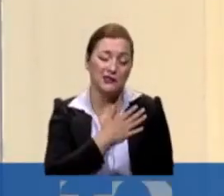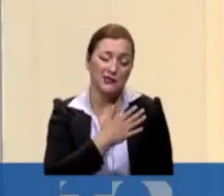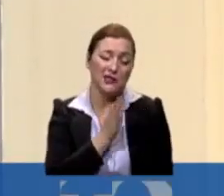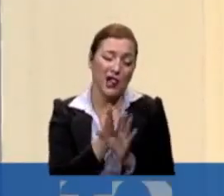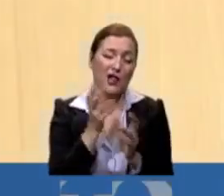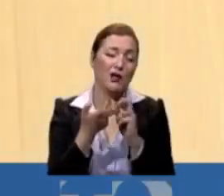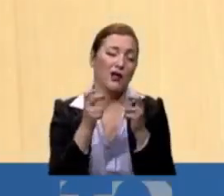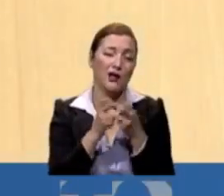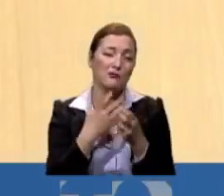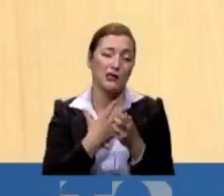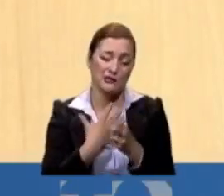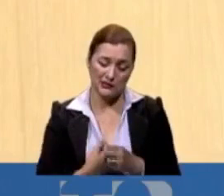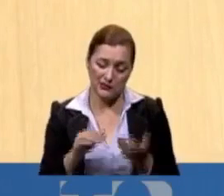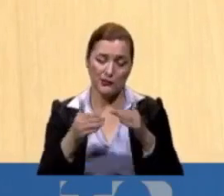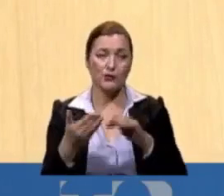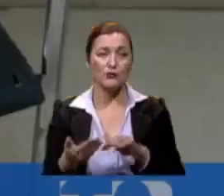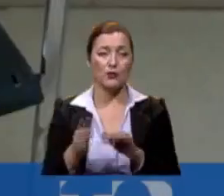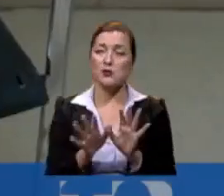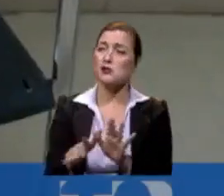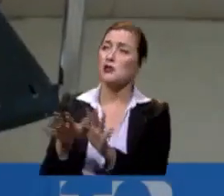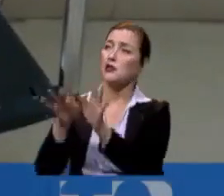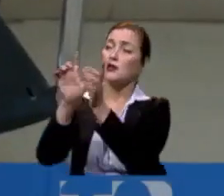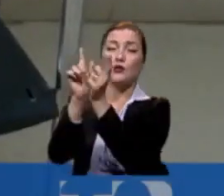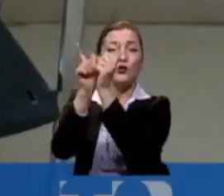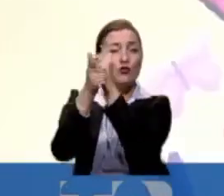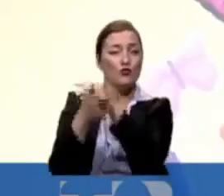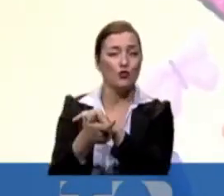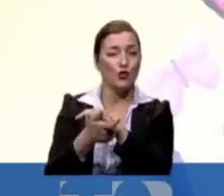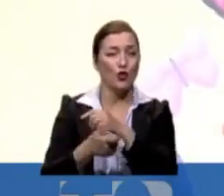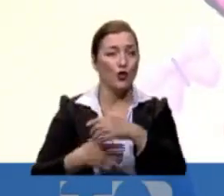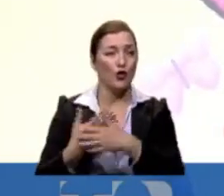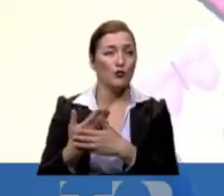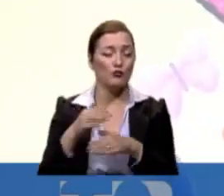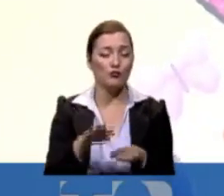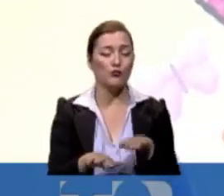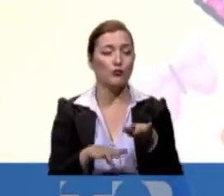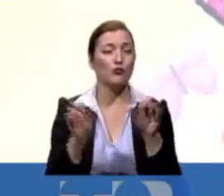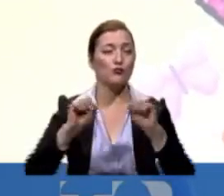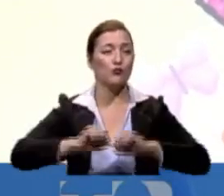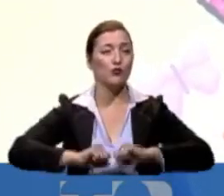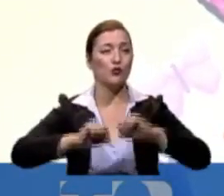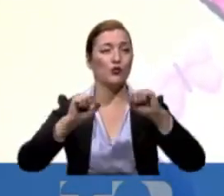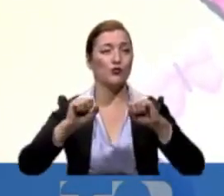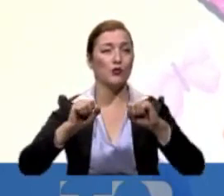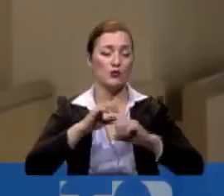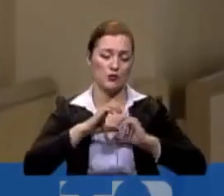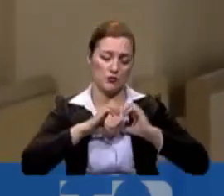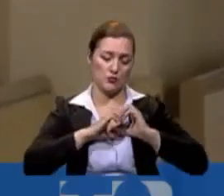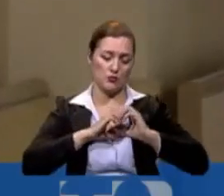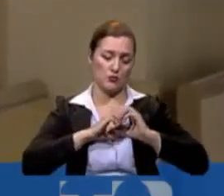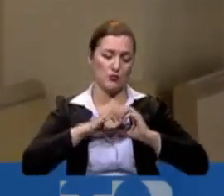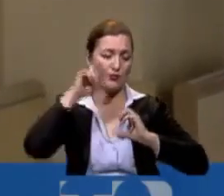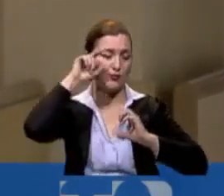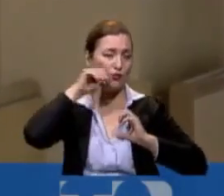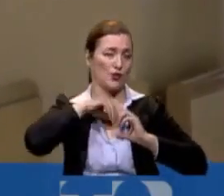con mariposas, como símbolo de transformación para entender que incluso el más pequeño de los pies tiene el poder de dejar huella en el corazón.